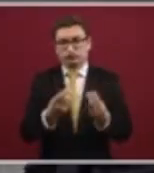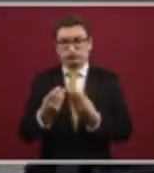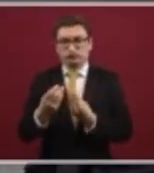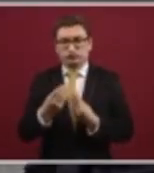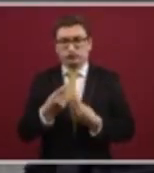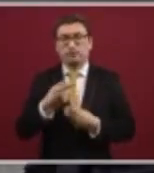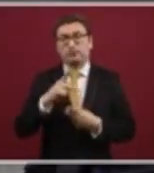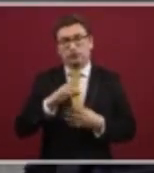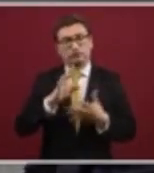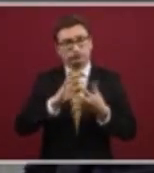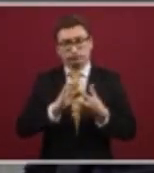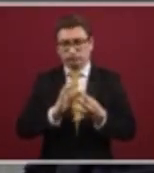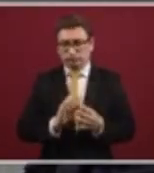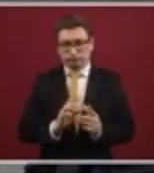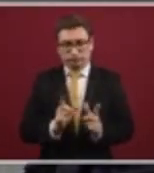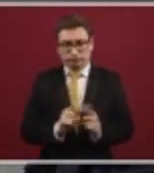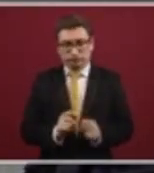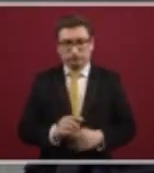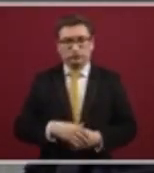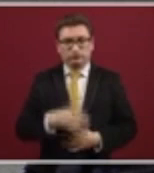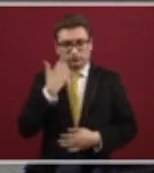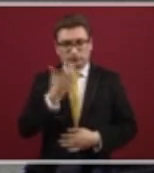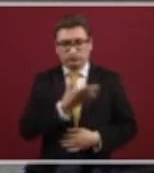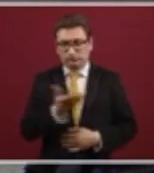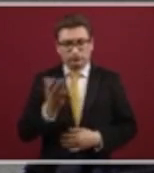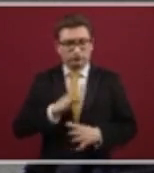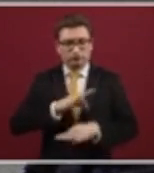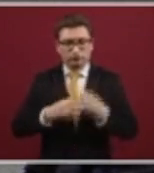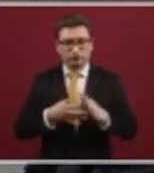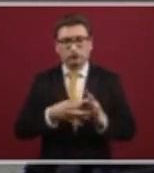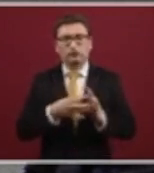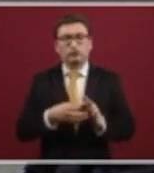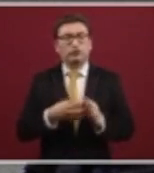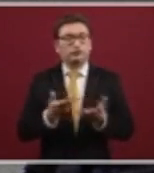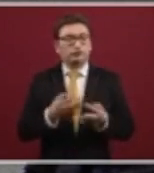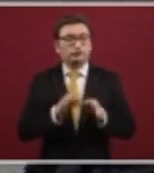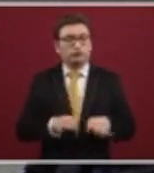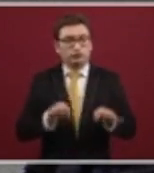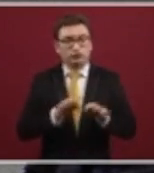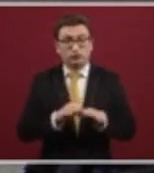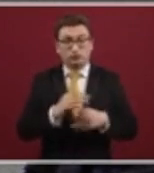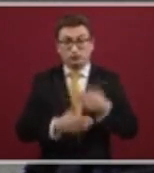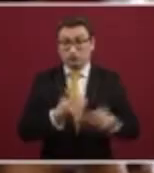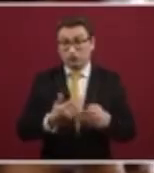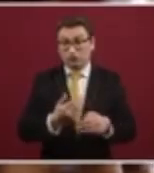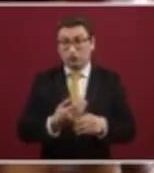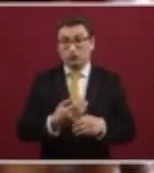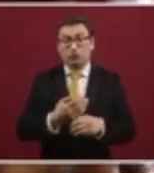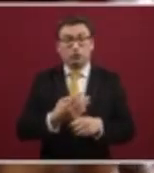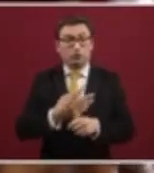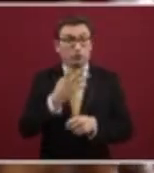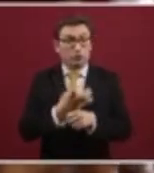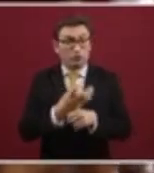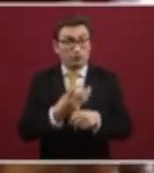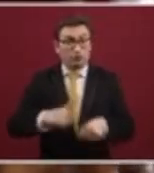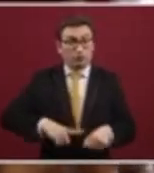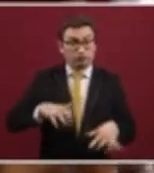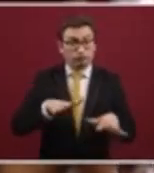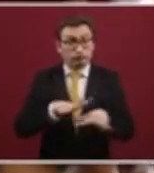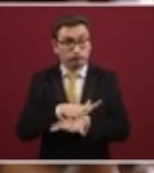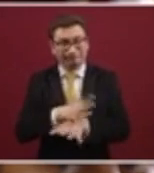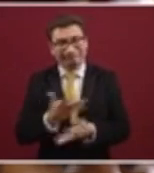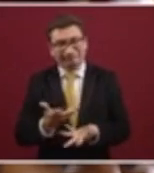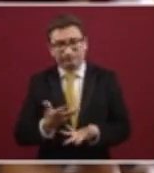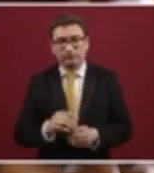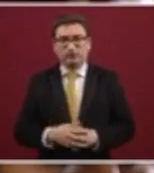era una reflexión que quiero hacer conjunta porque no vamos a tener cuenta de transformación. Queremos que tenga éxito usted para tener